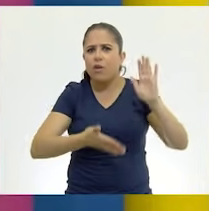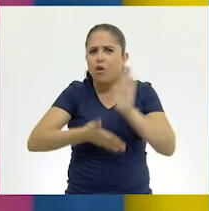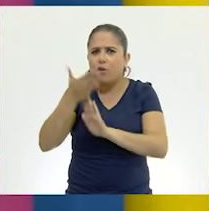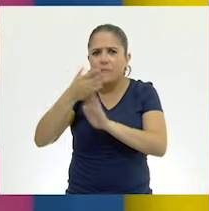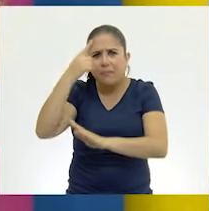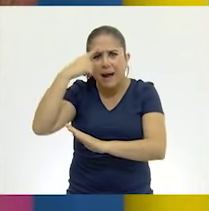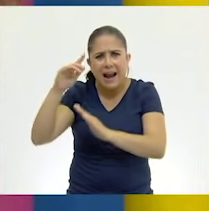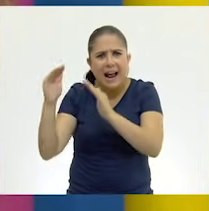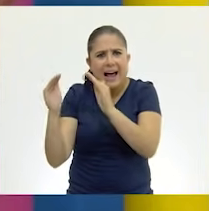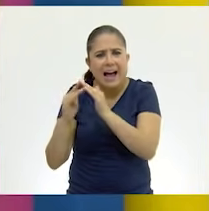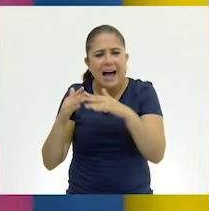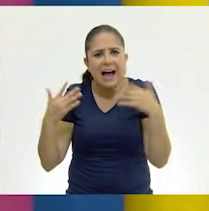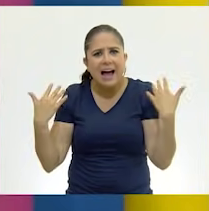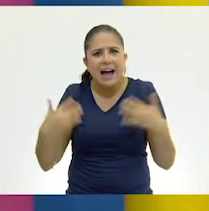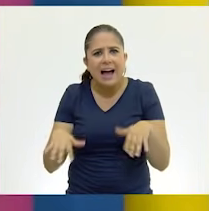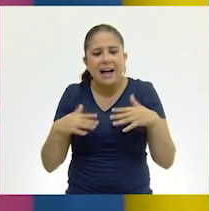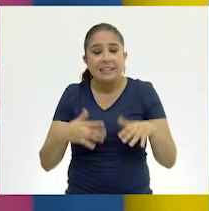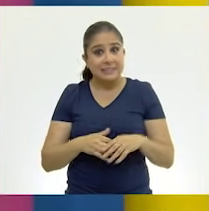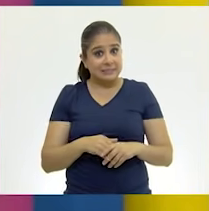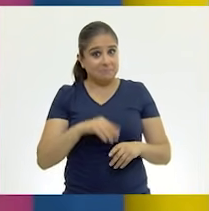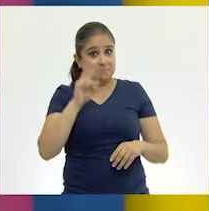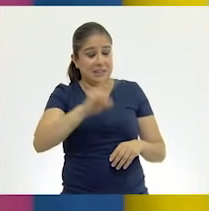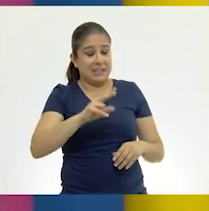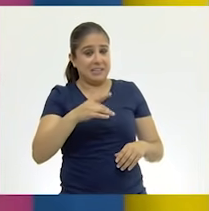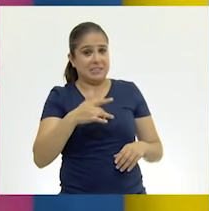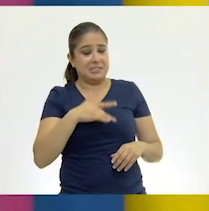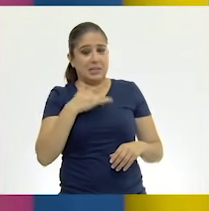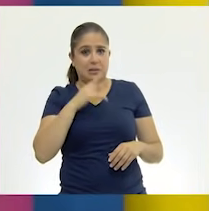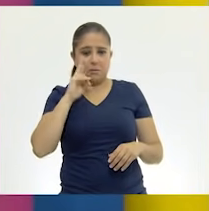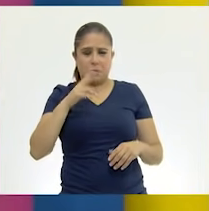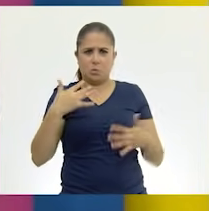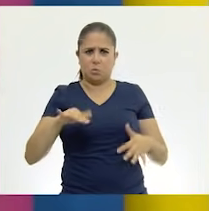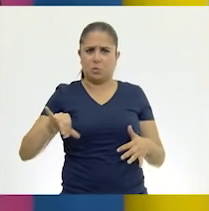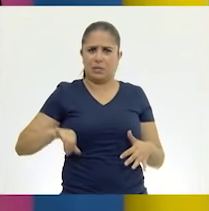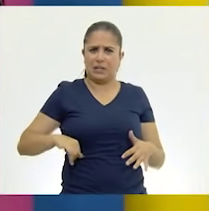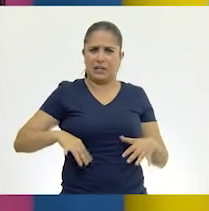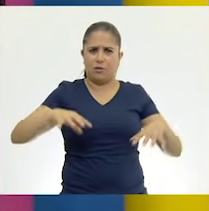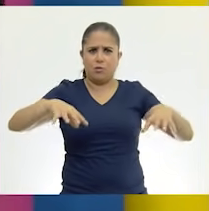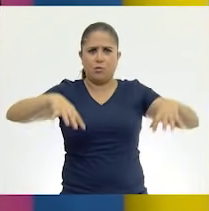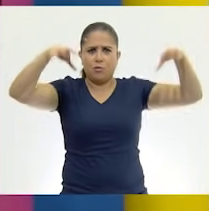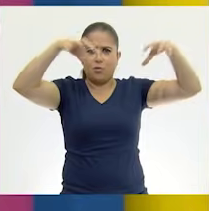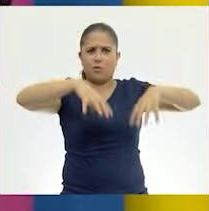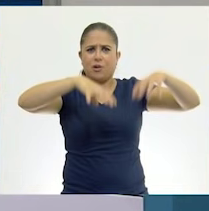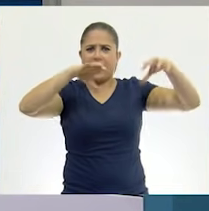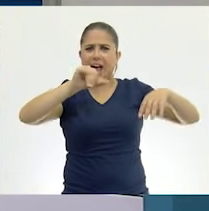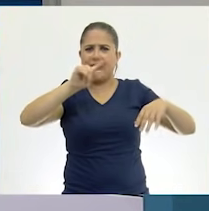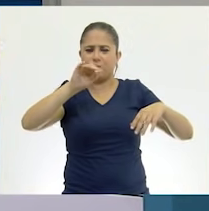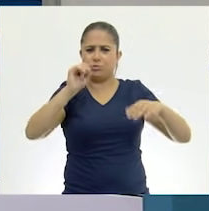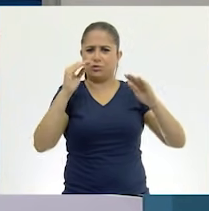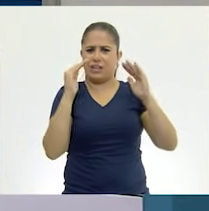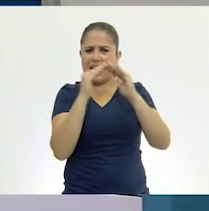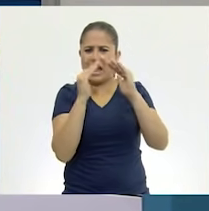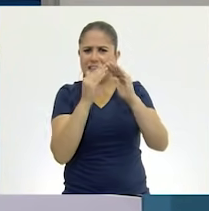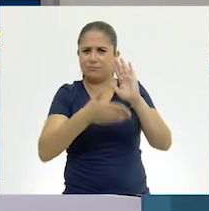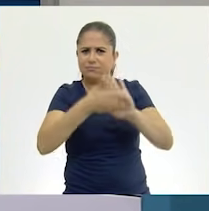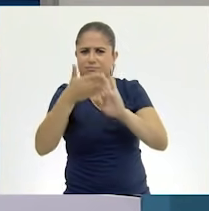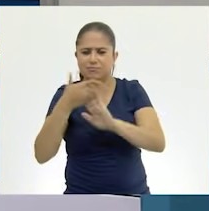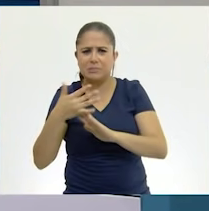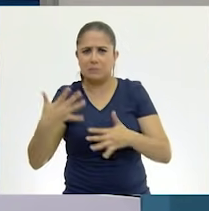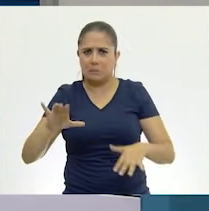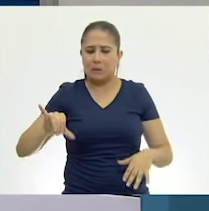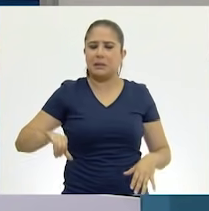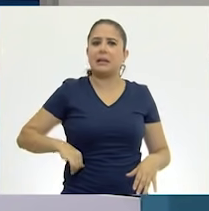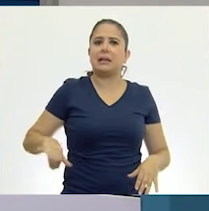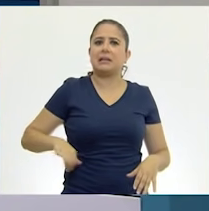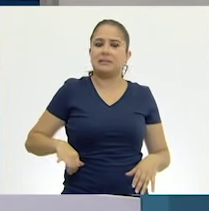casas? ¿Se antoja estar en una casa hecha con cactus? Se ve que están bastante frescas, ¿verdad, Ton? Sí. Como vimos en